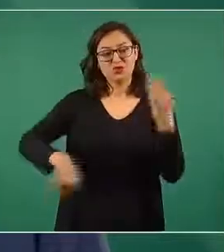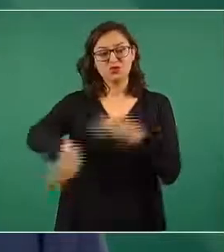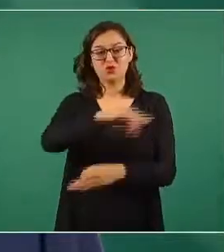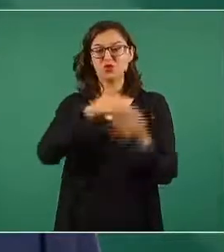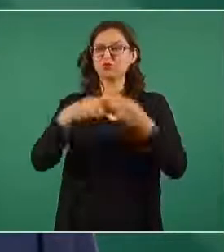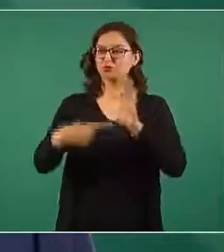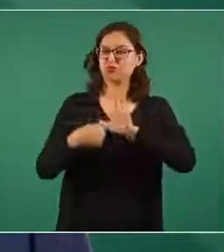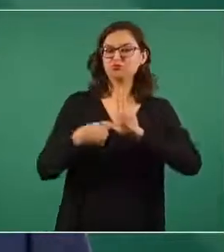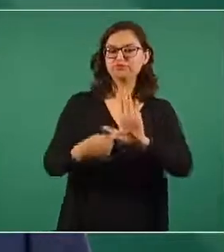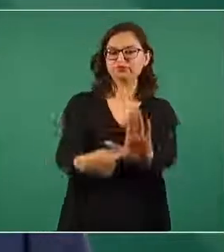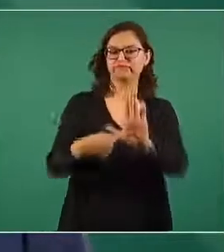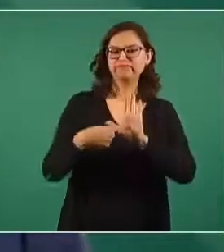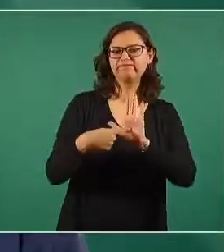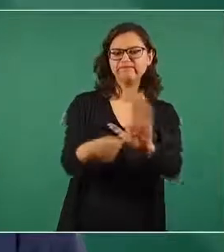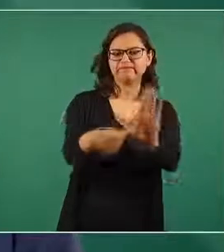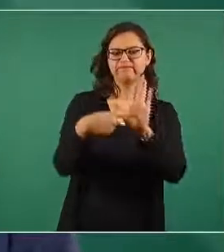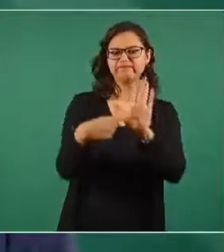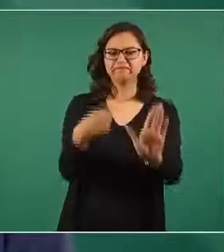Es que antes